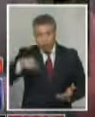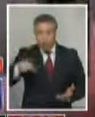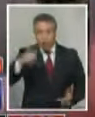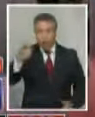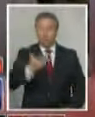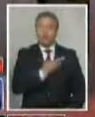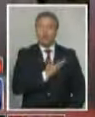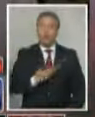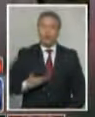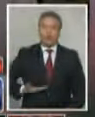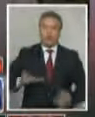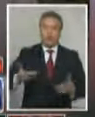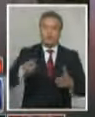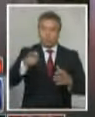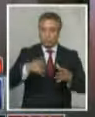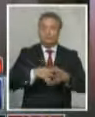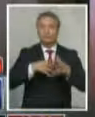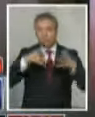gobierno cuando